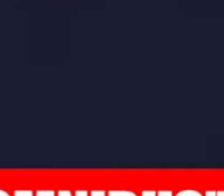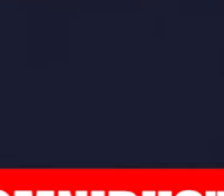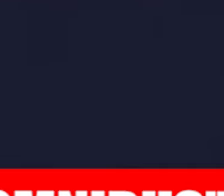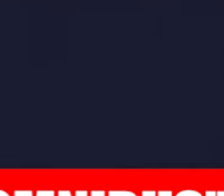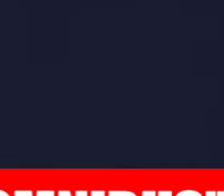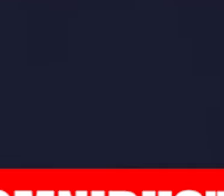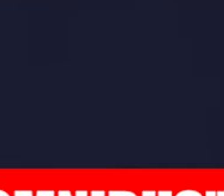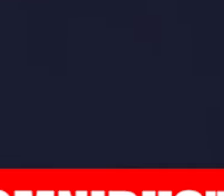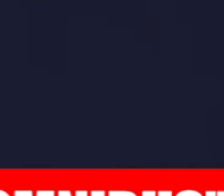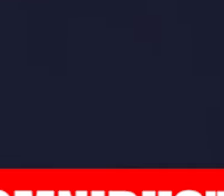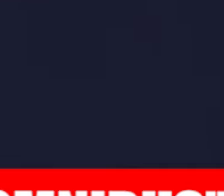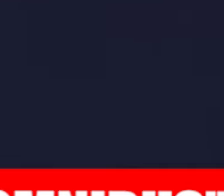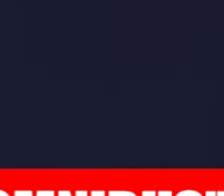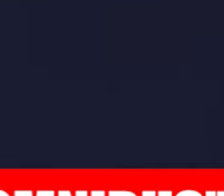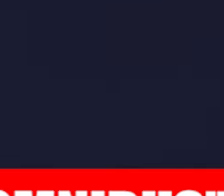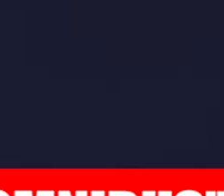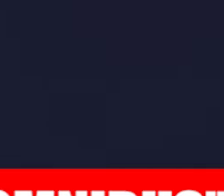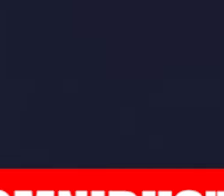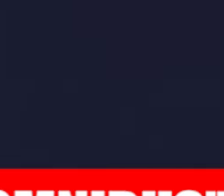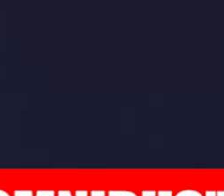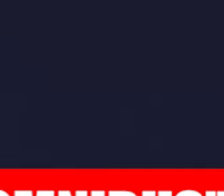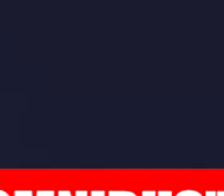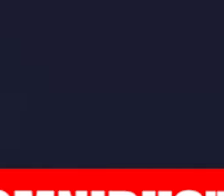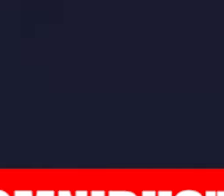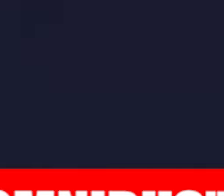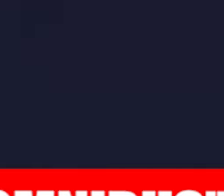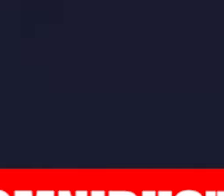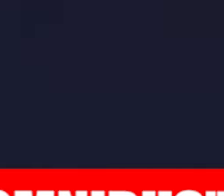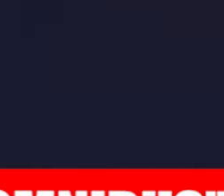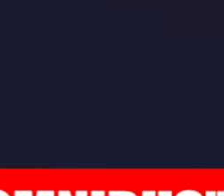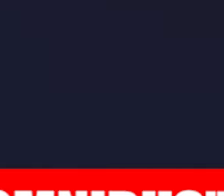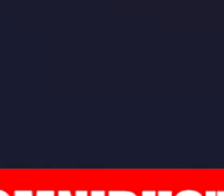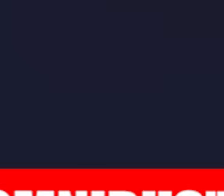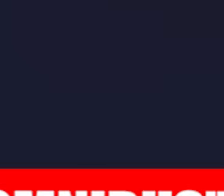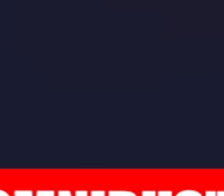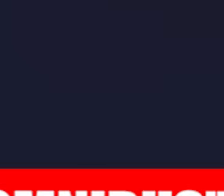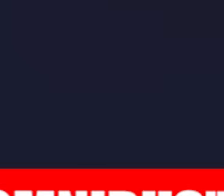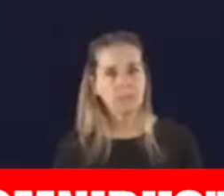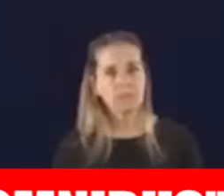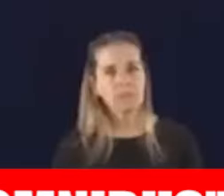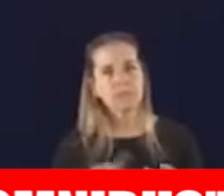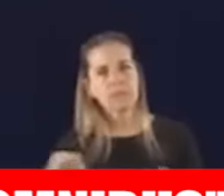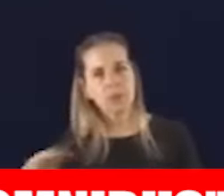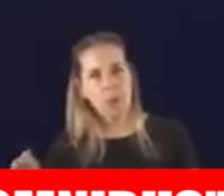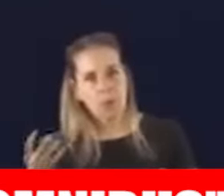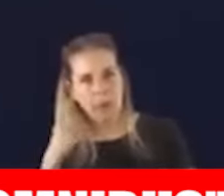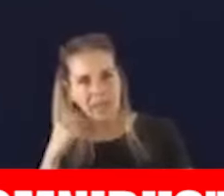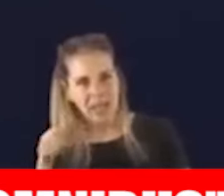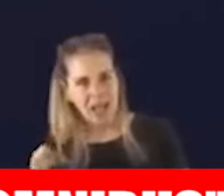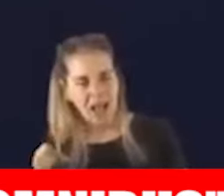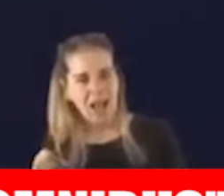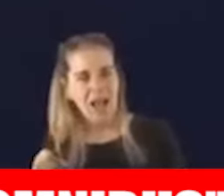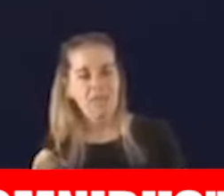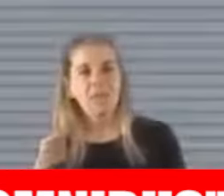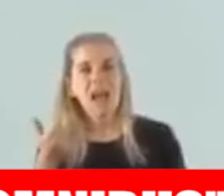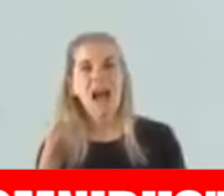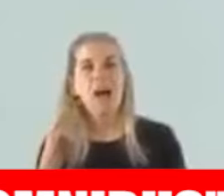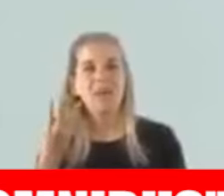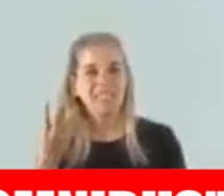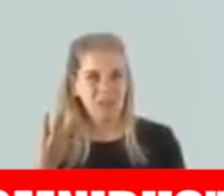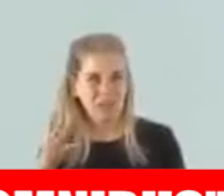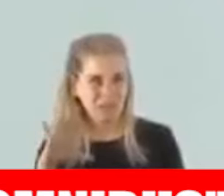defender siempre y con todos los recursos que estén este la gn DEA